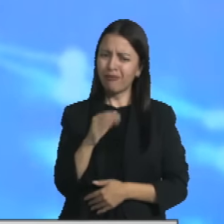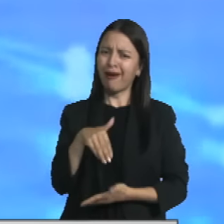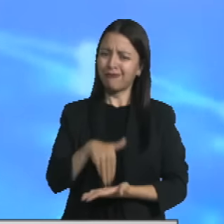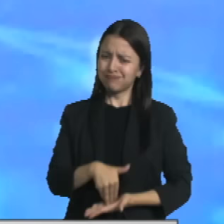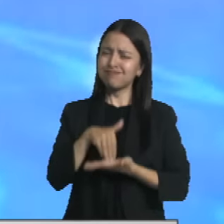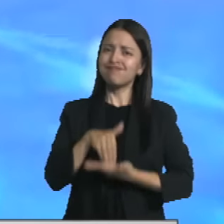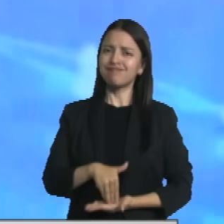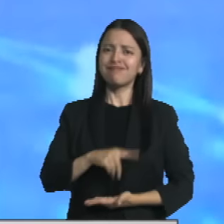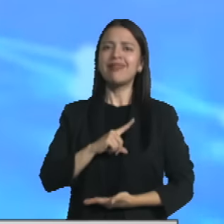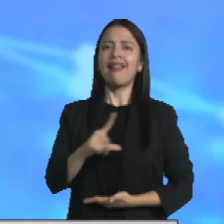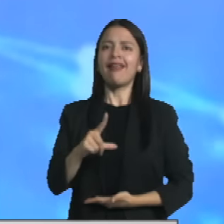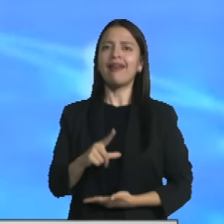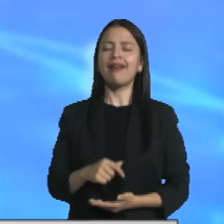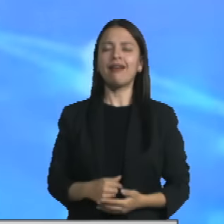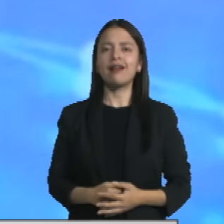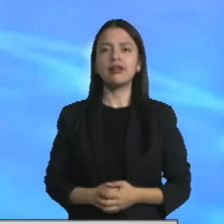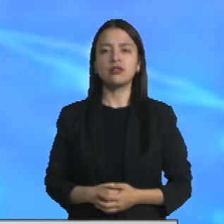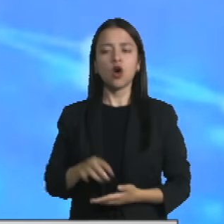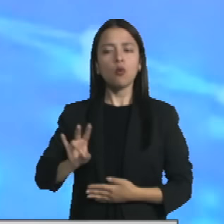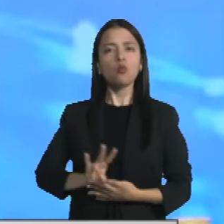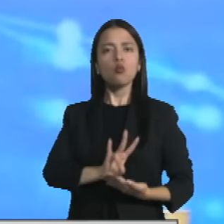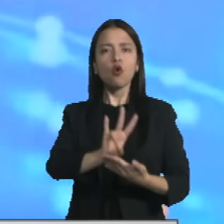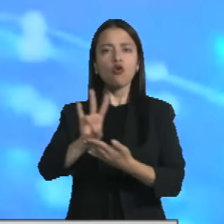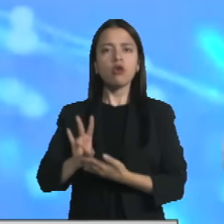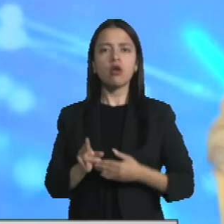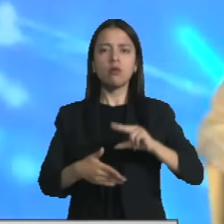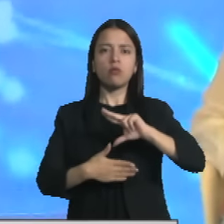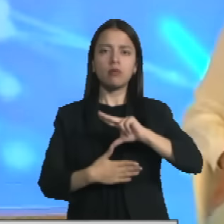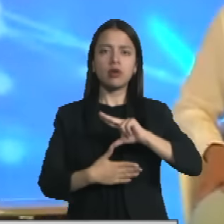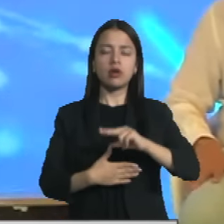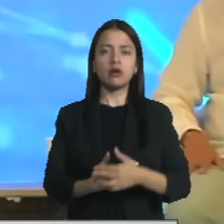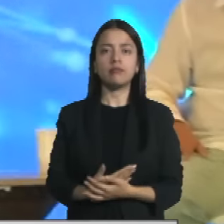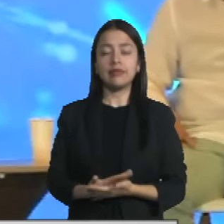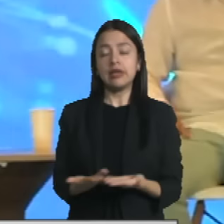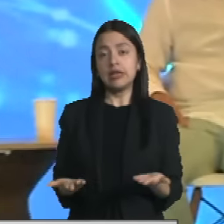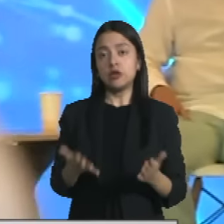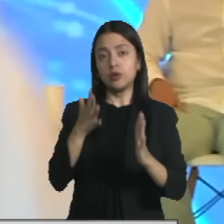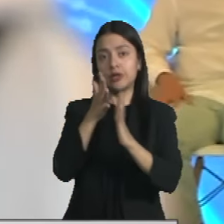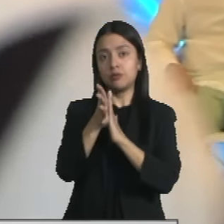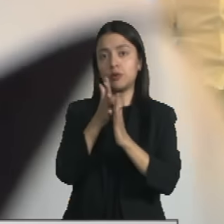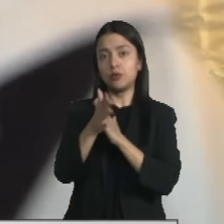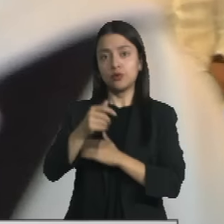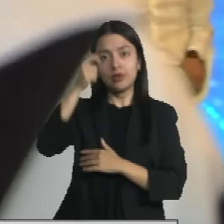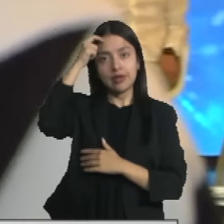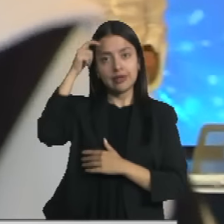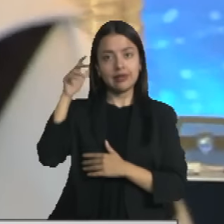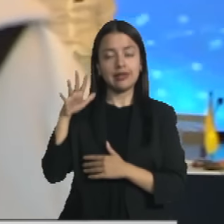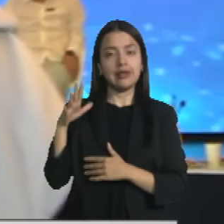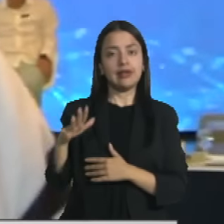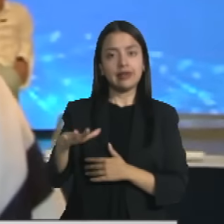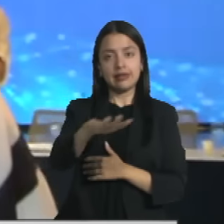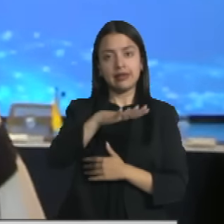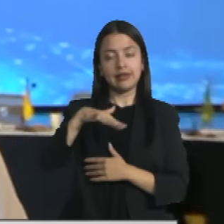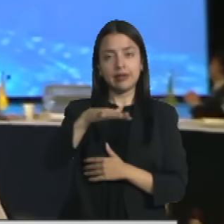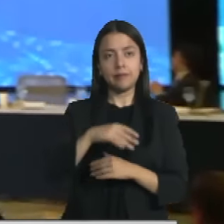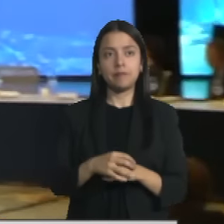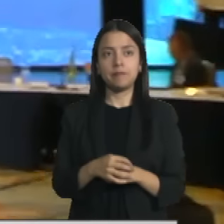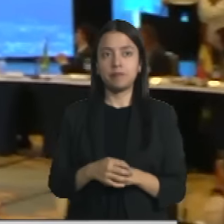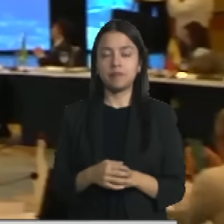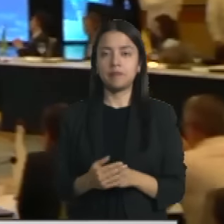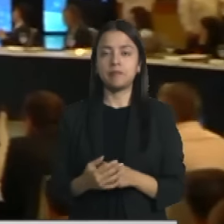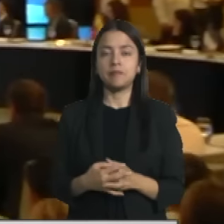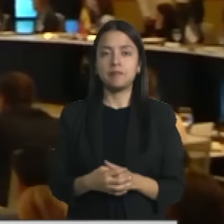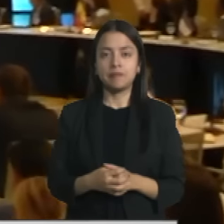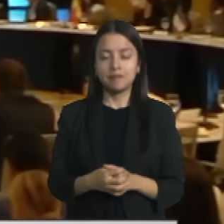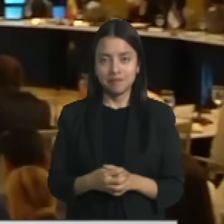sucede en este momento aquí en la capital de Bolívar frente a este tema de la inteligencia artificial liderado